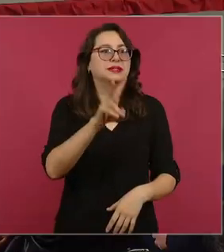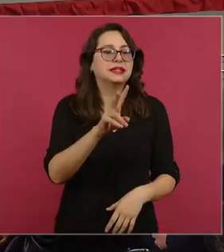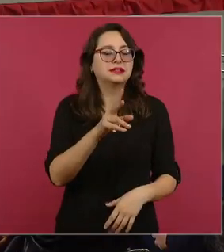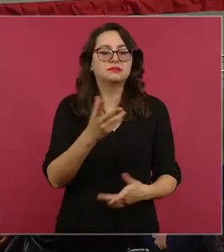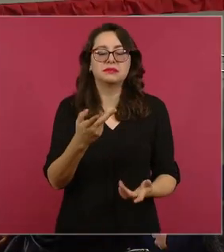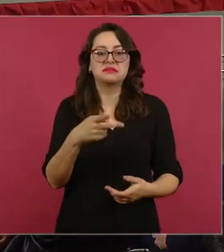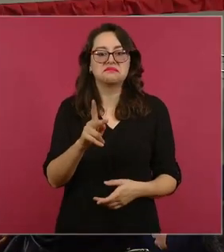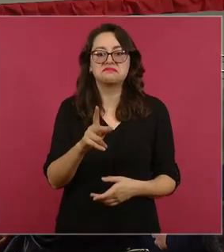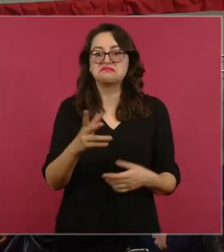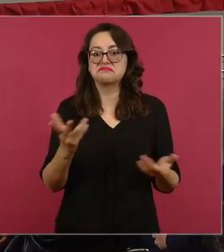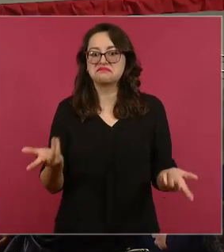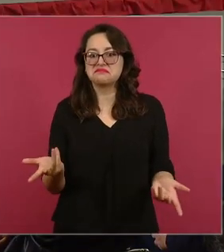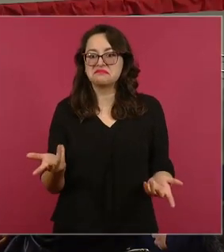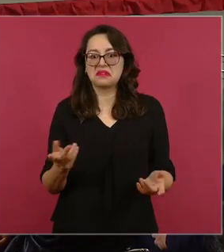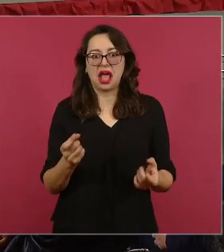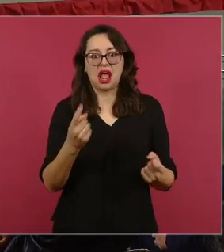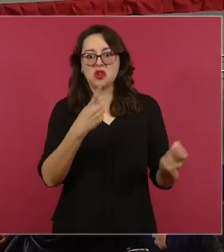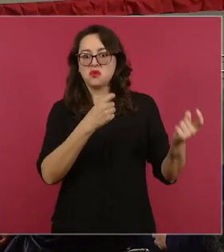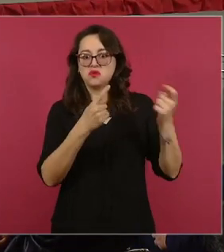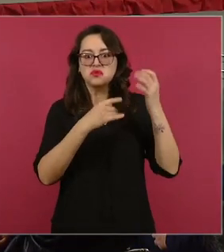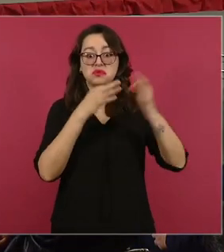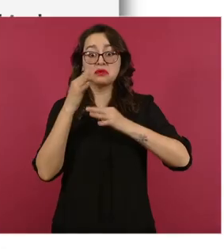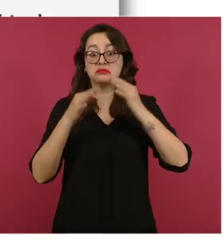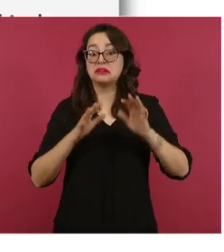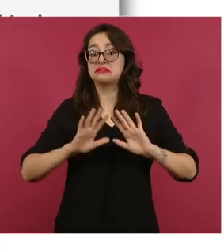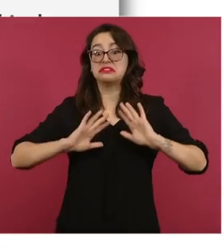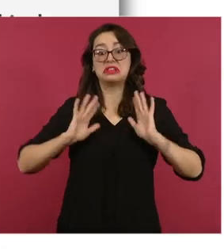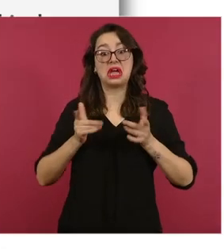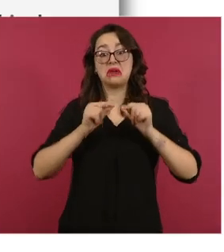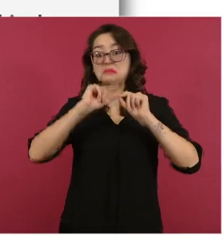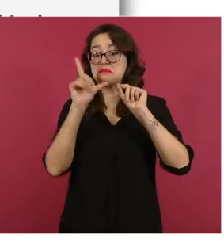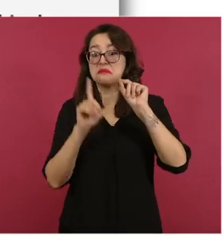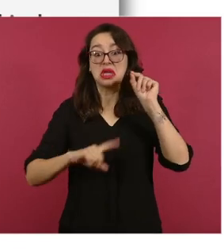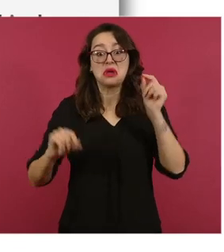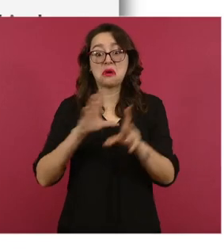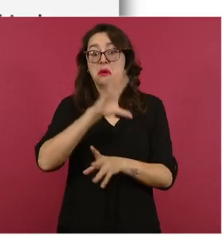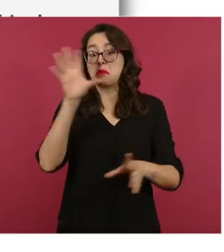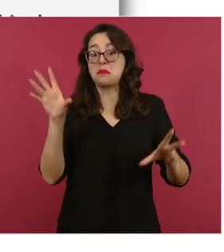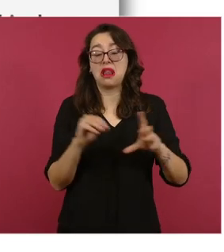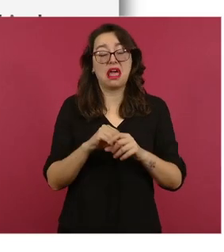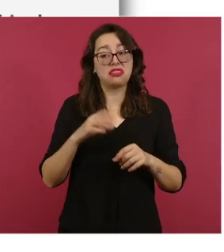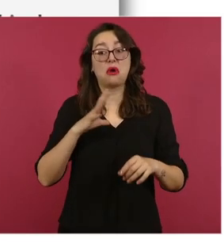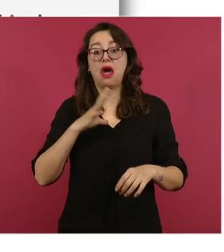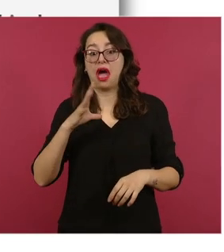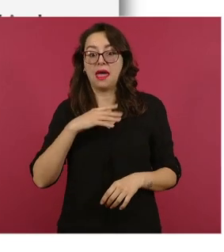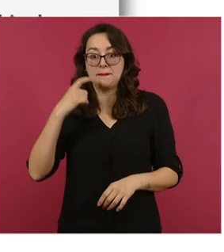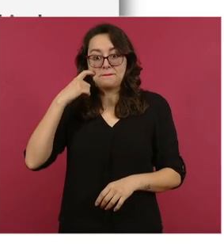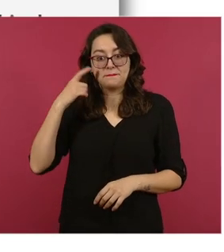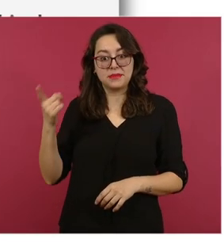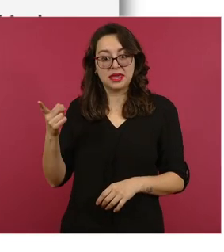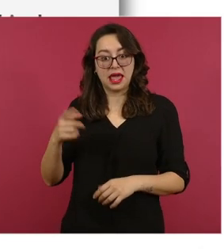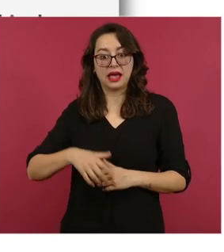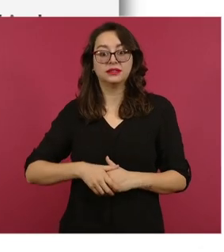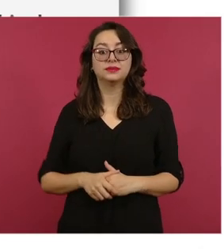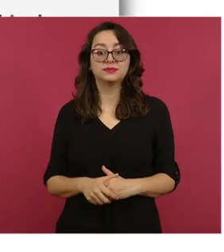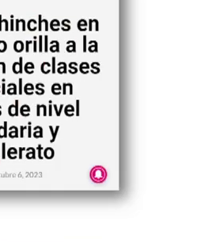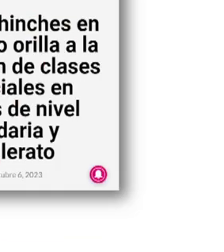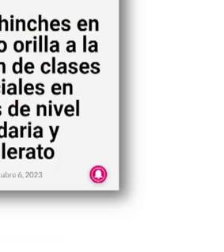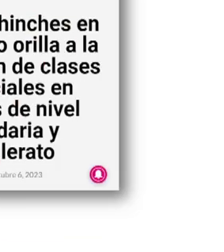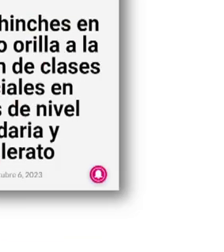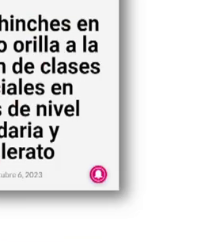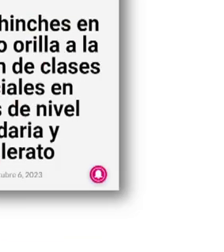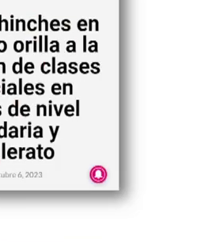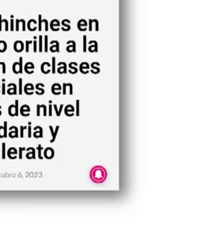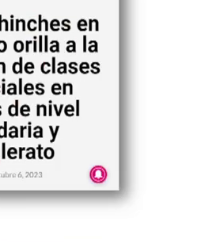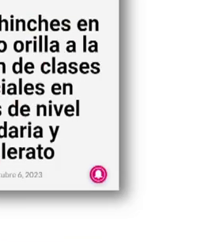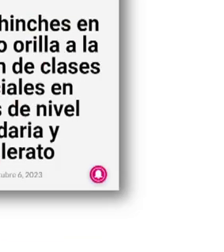medios dijeron que en todo México había plaga. Así, así de ese tamaño. No dejan de enchinchar. Con este tipo